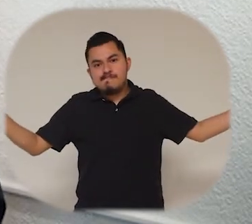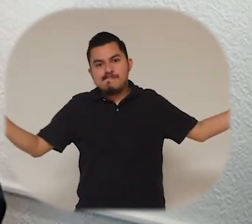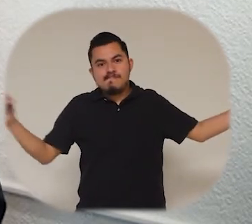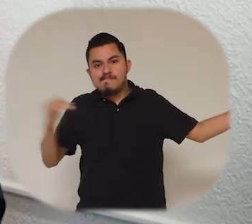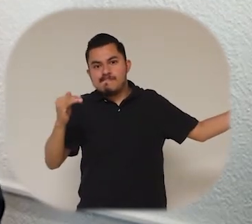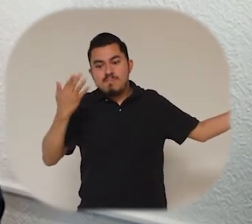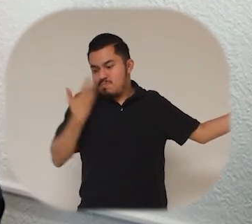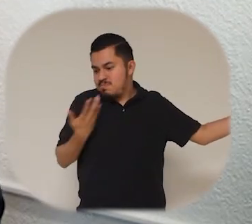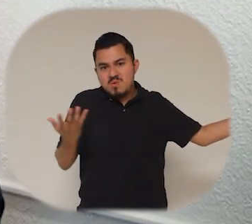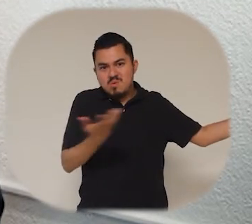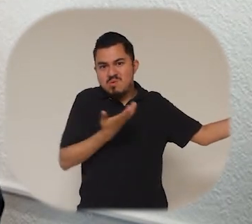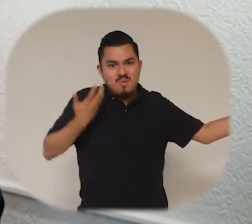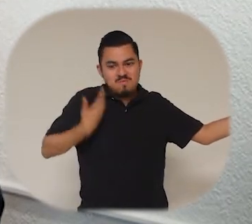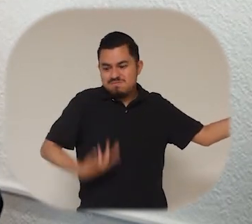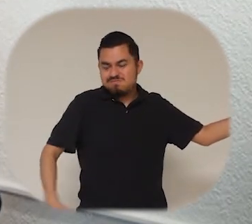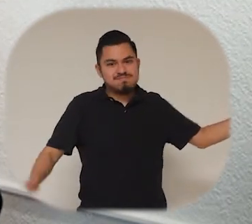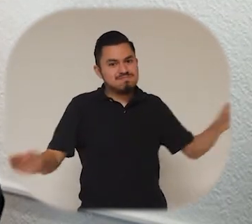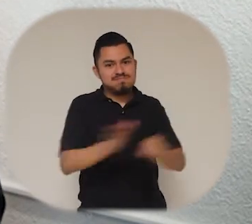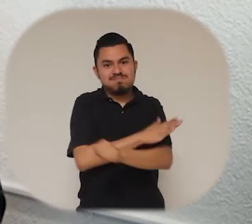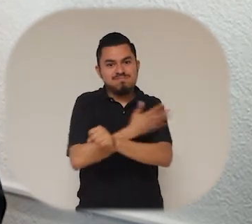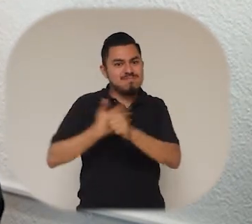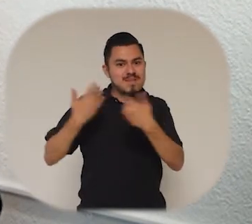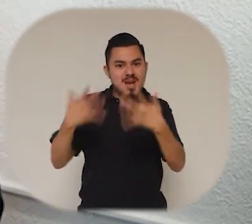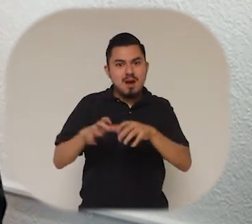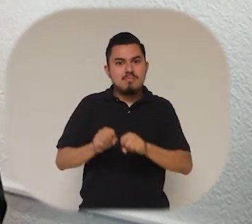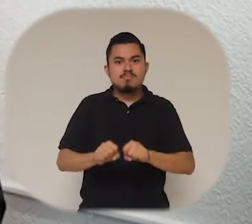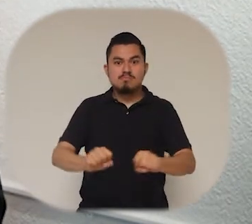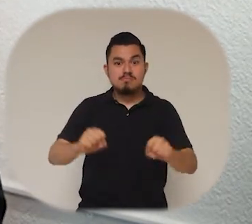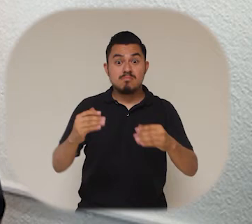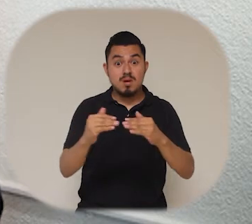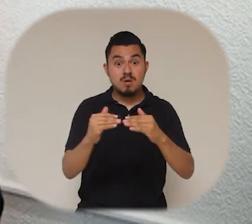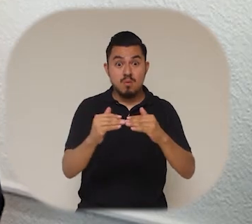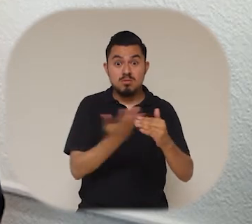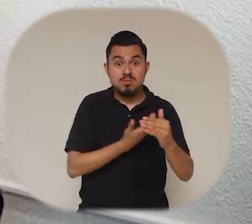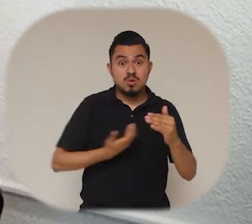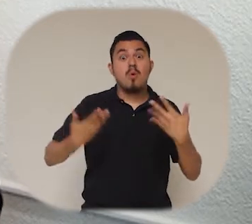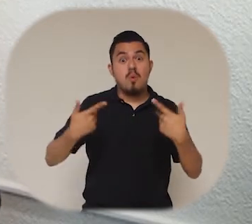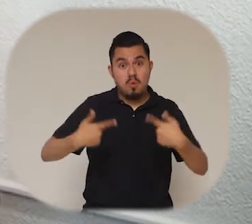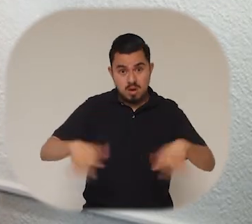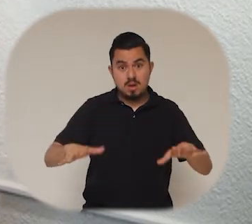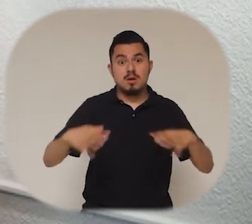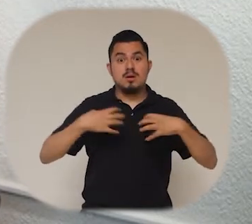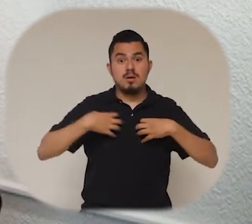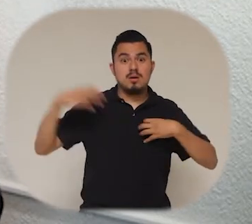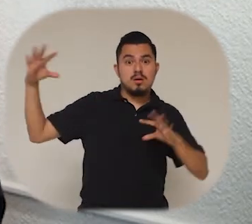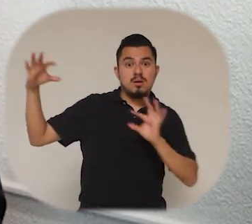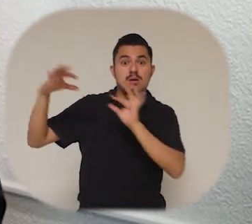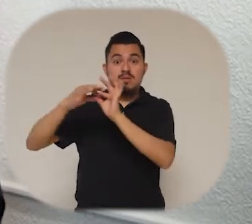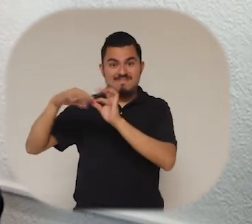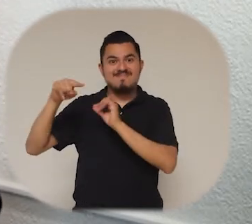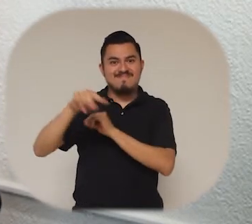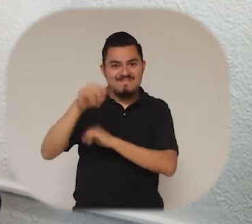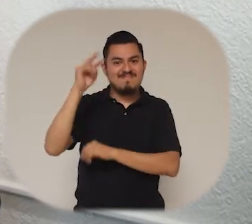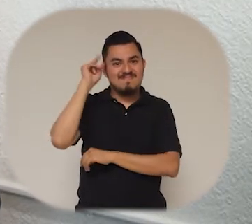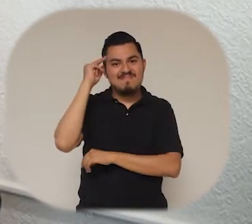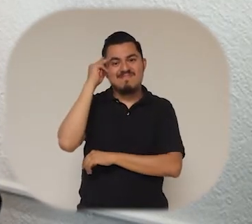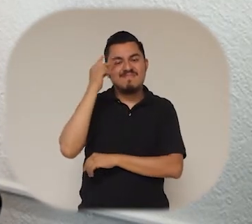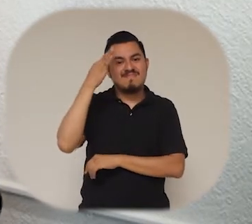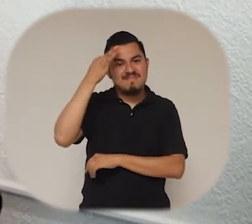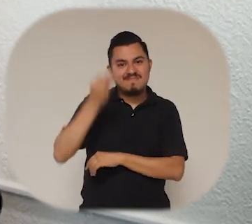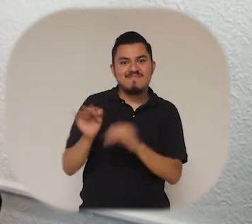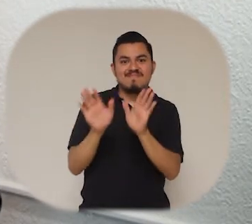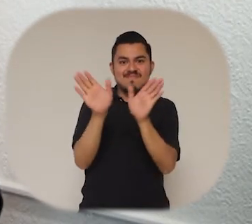que nuestro viejo ser está crucificado también con Él, está muerto, y también vivimos con Él. Esto es creer en